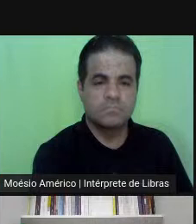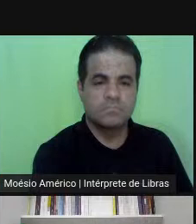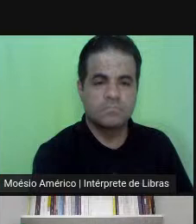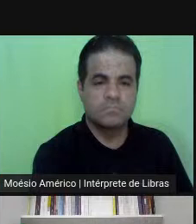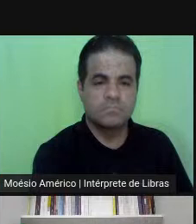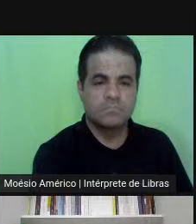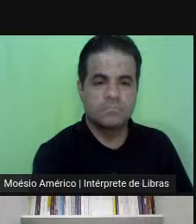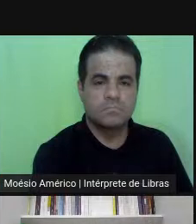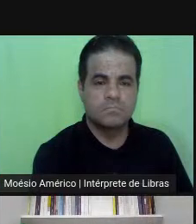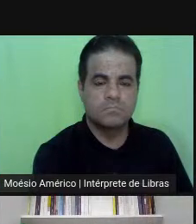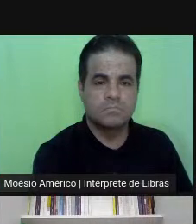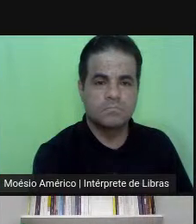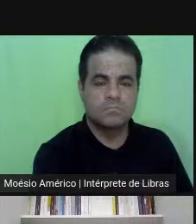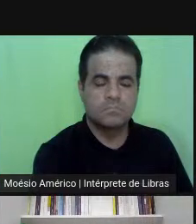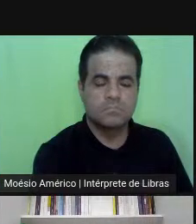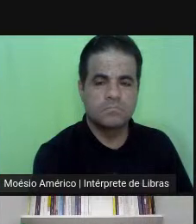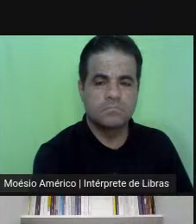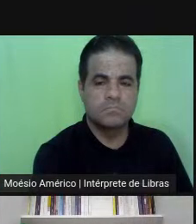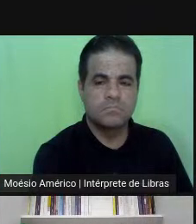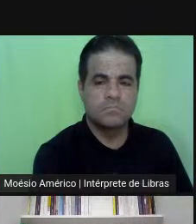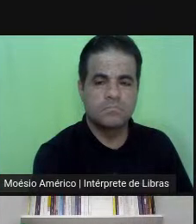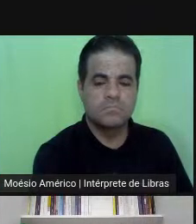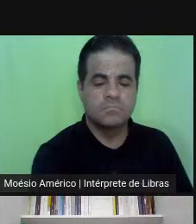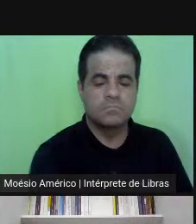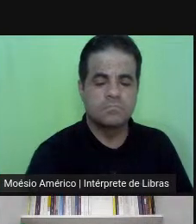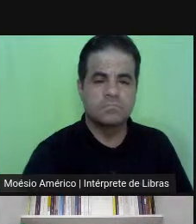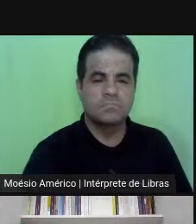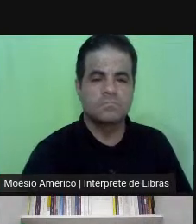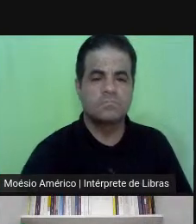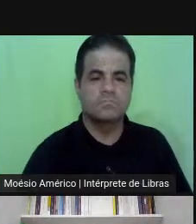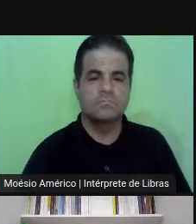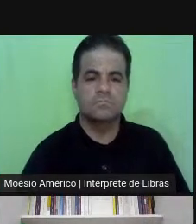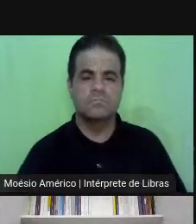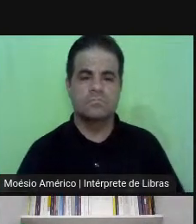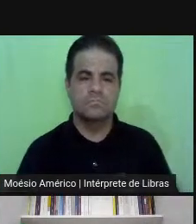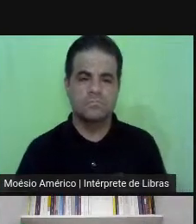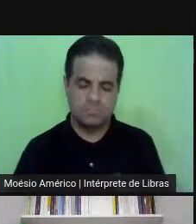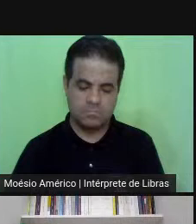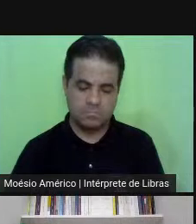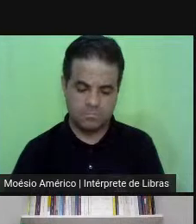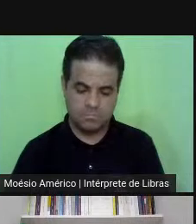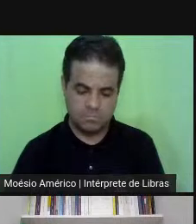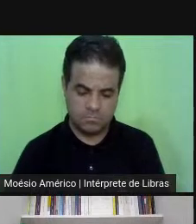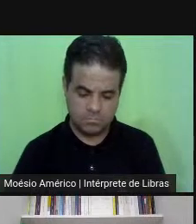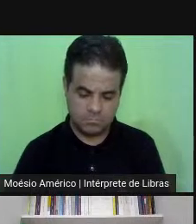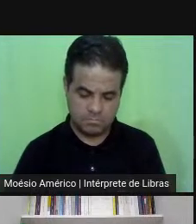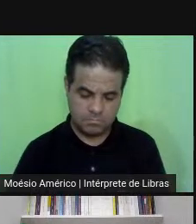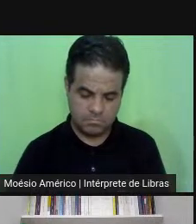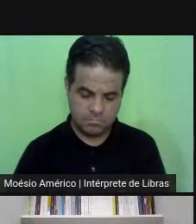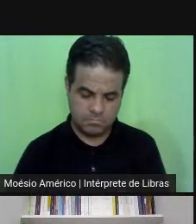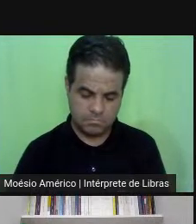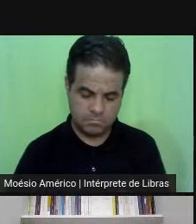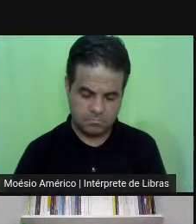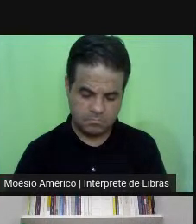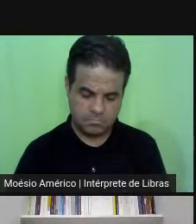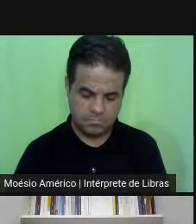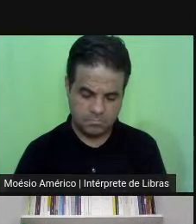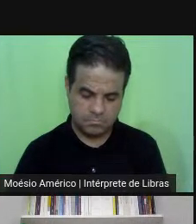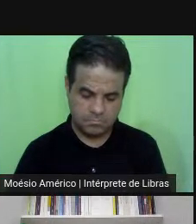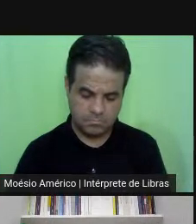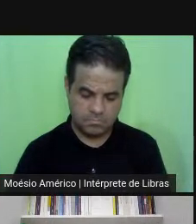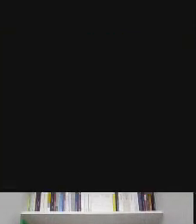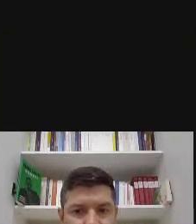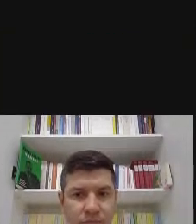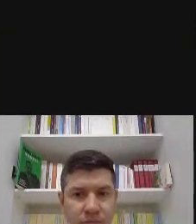sobre la filosofía y la teología de javier su vida voy a